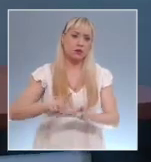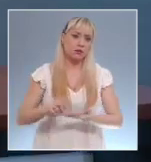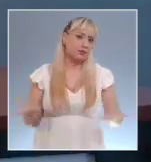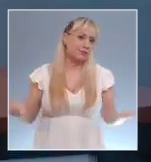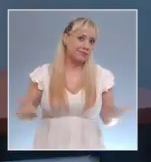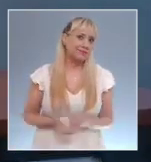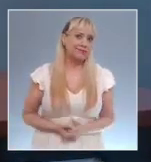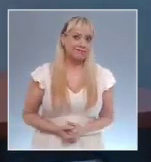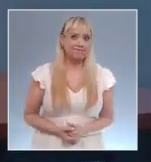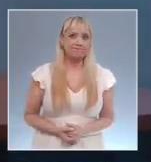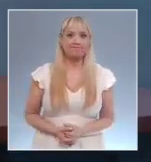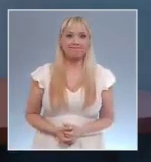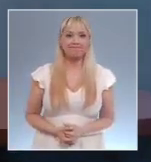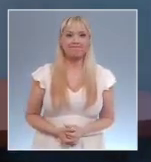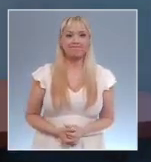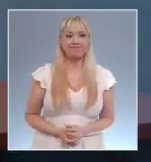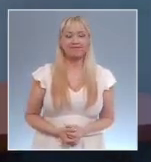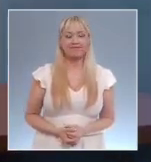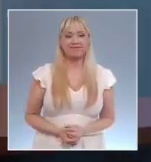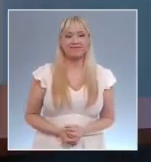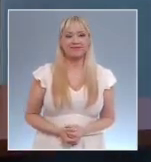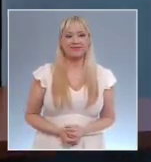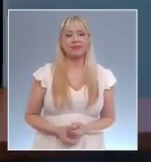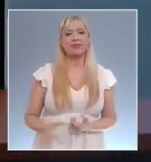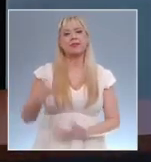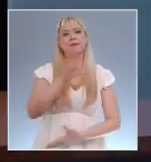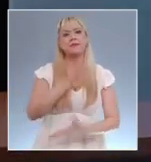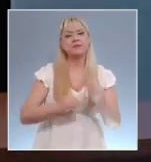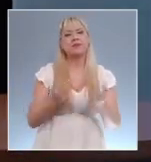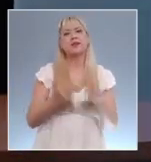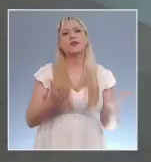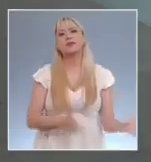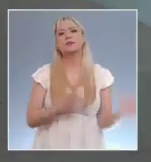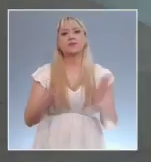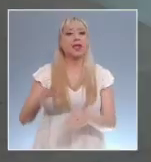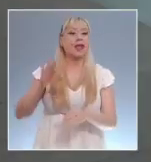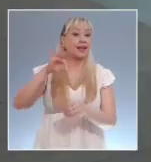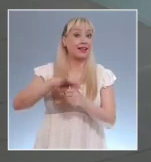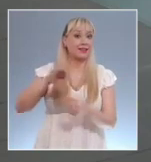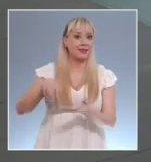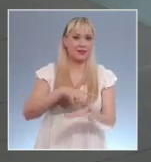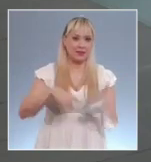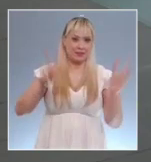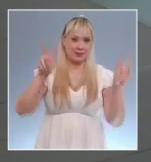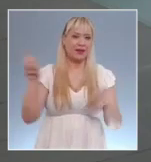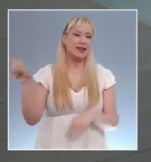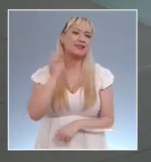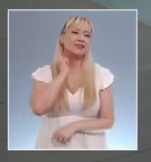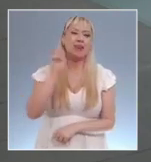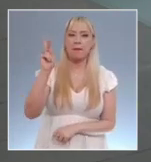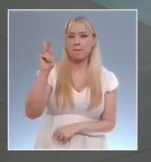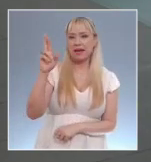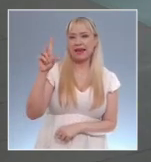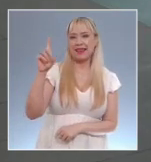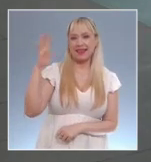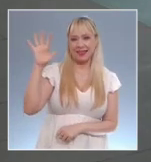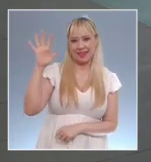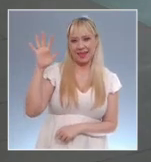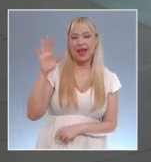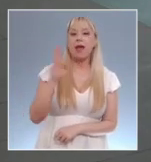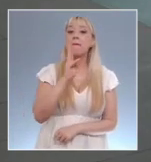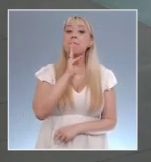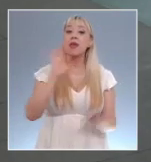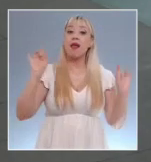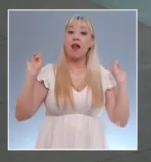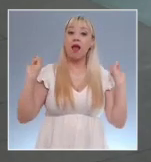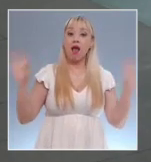Y en más temas electorales, el senador del PRD, Miguel Ángel Mancera, impugnó ante el Tribunal Electoral los resultados del Frente